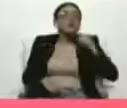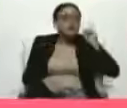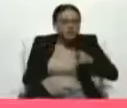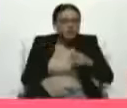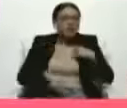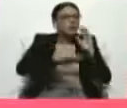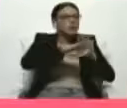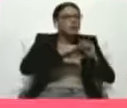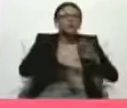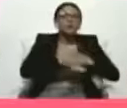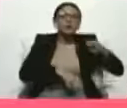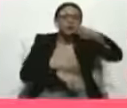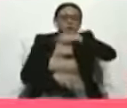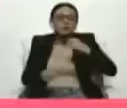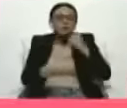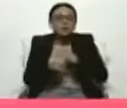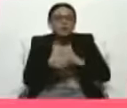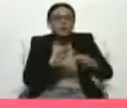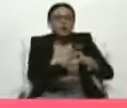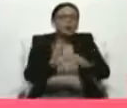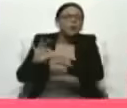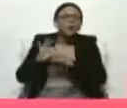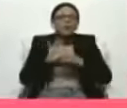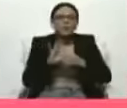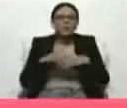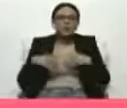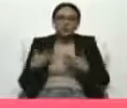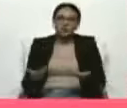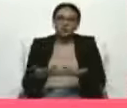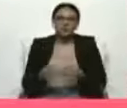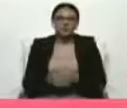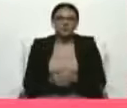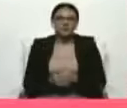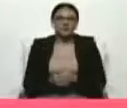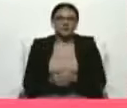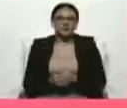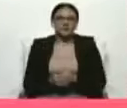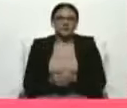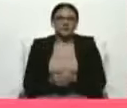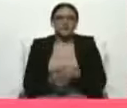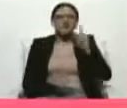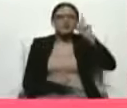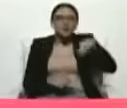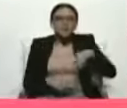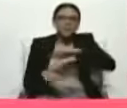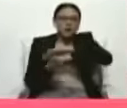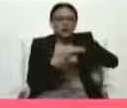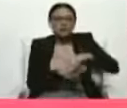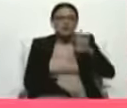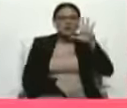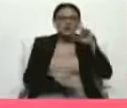¿vale? Luego de eso, está la maquinaria 5x5.